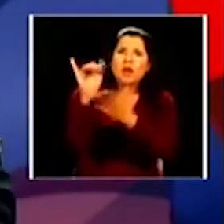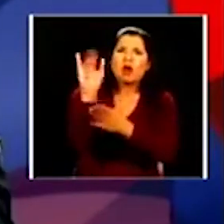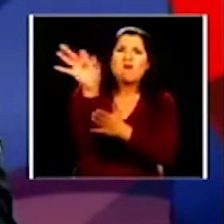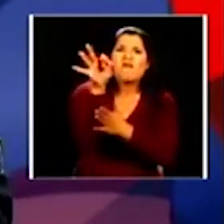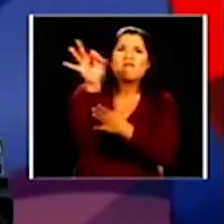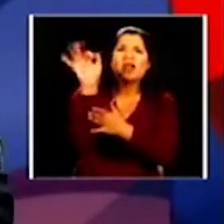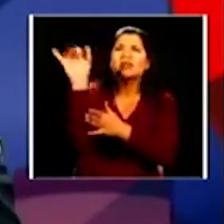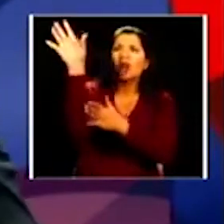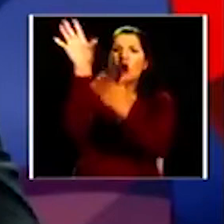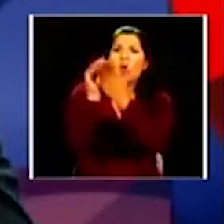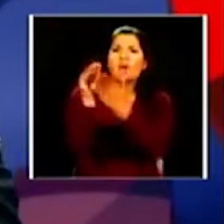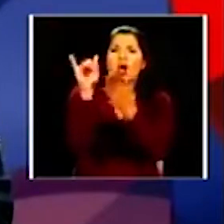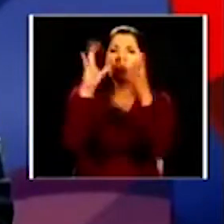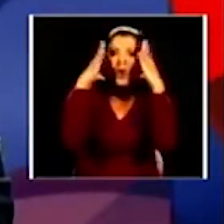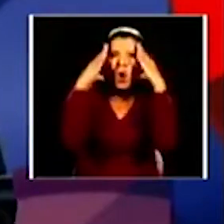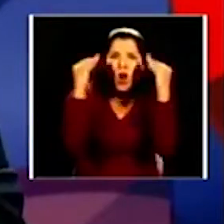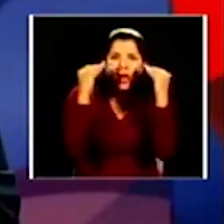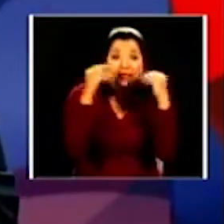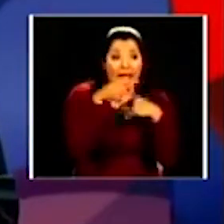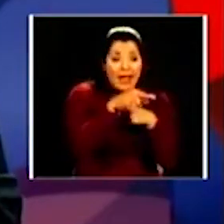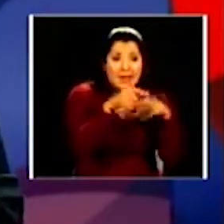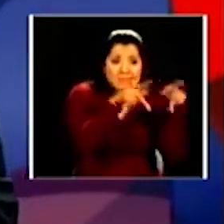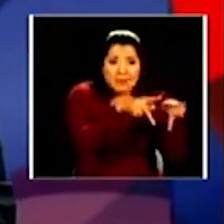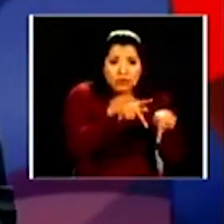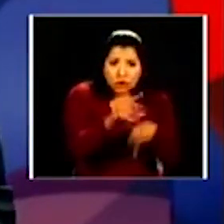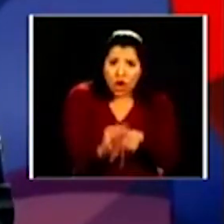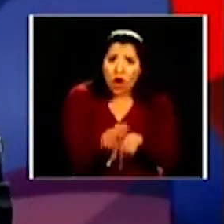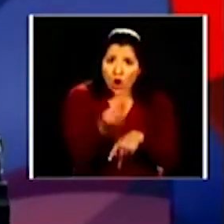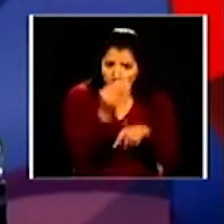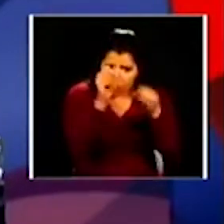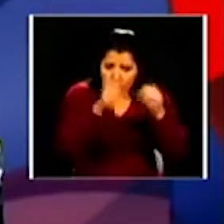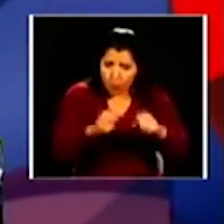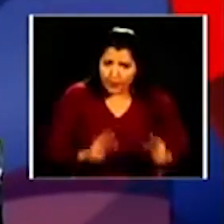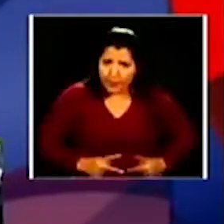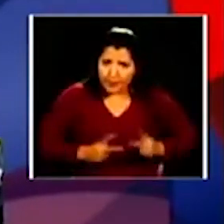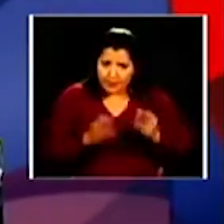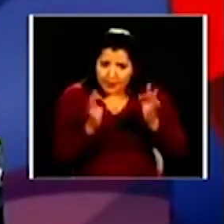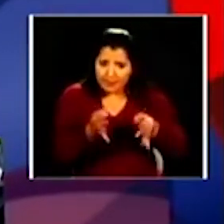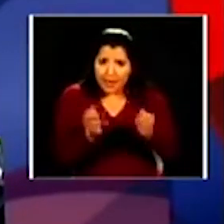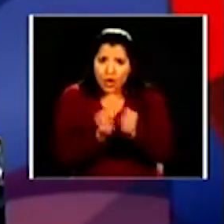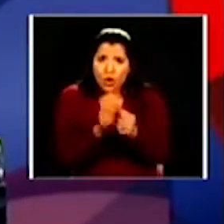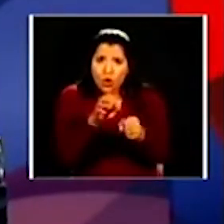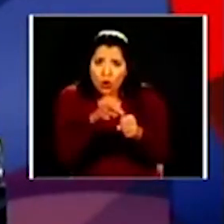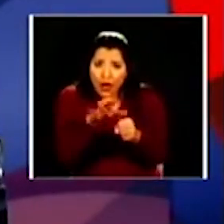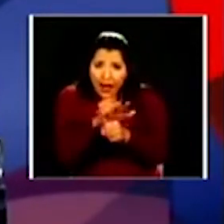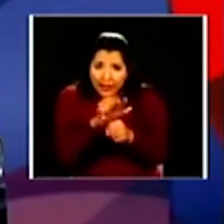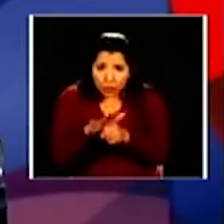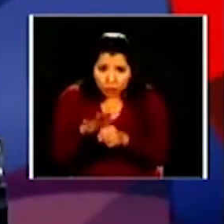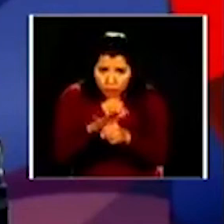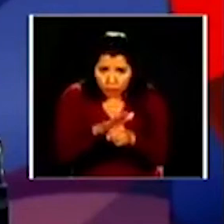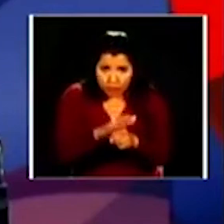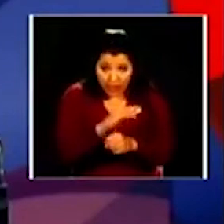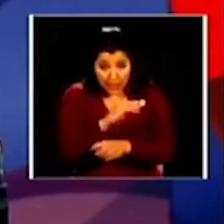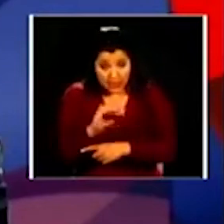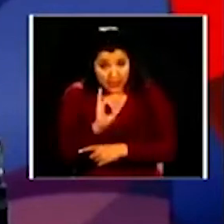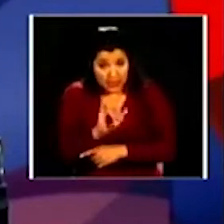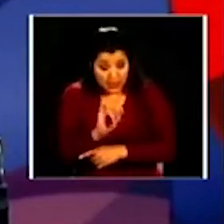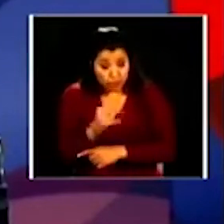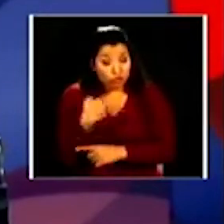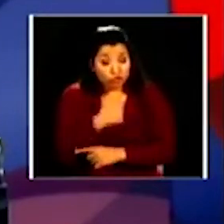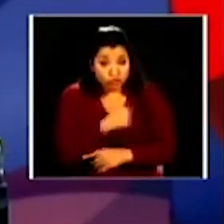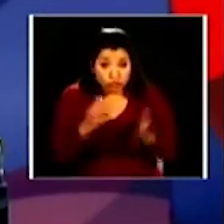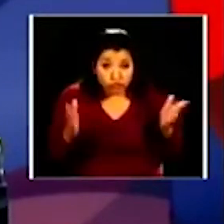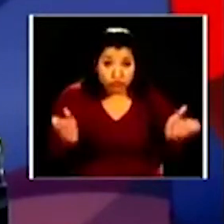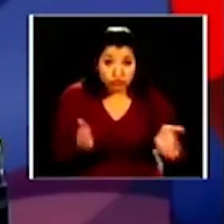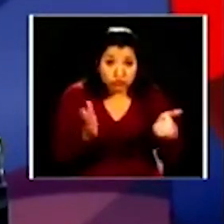gente joven y las siguientes personas pueden vivir bien de la agricultura. Y eso es algo que impulsaremos desde